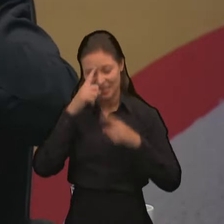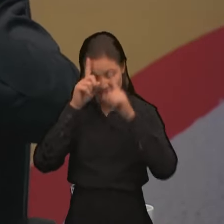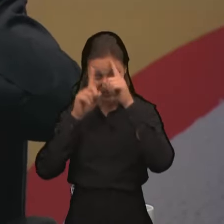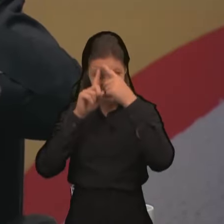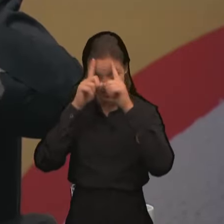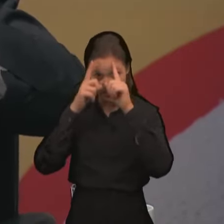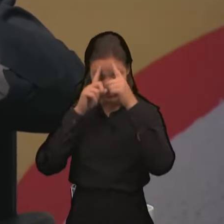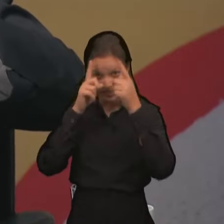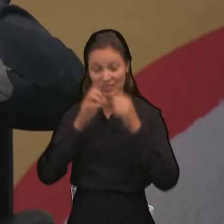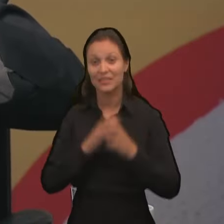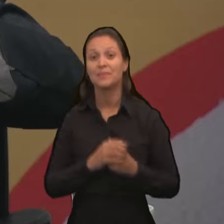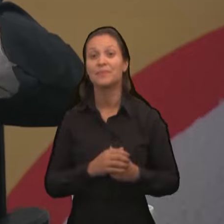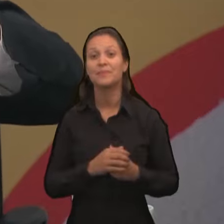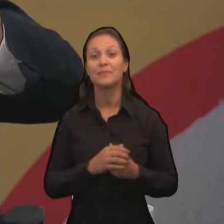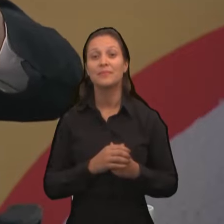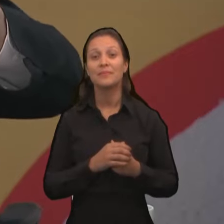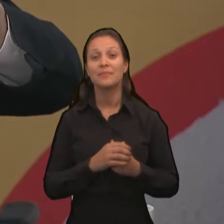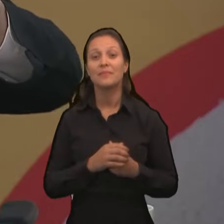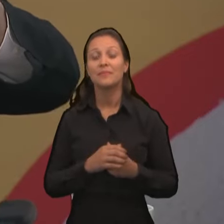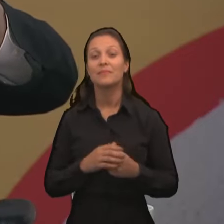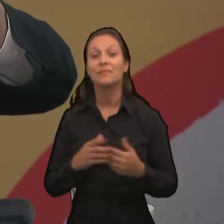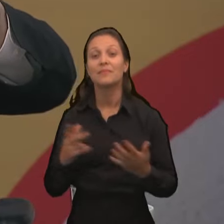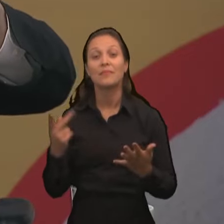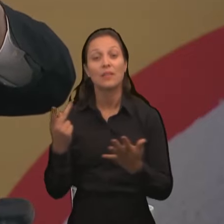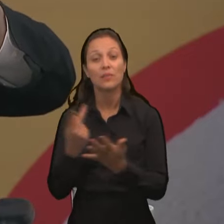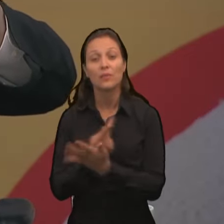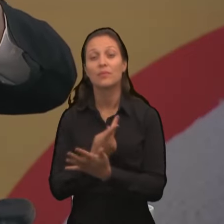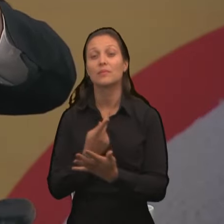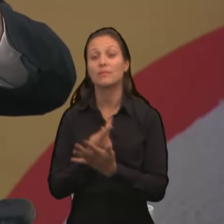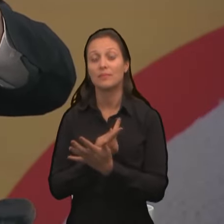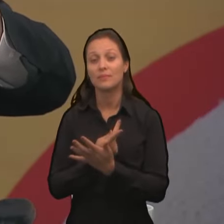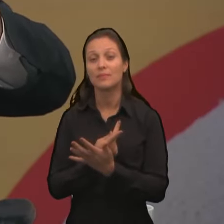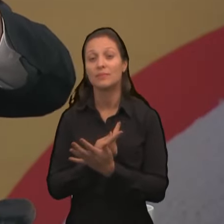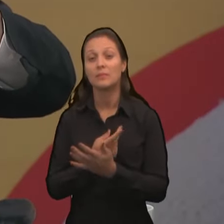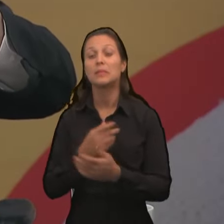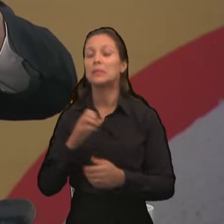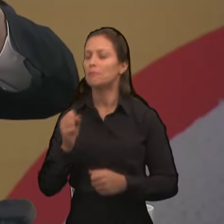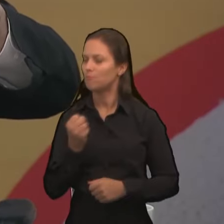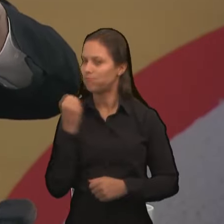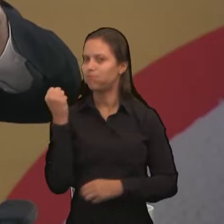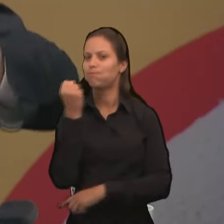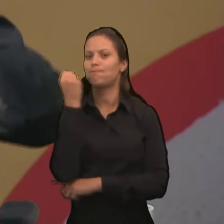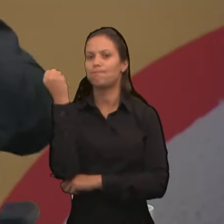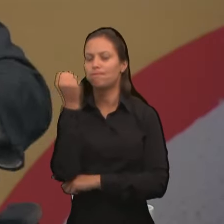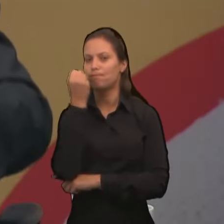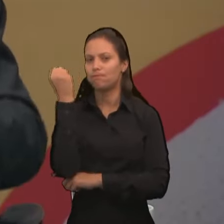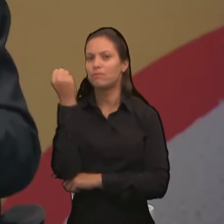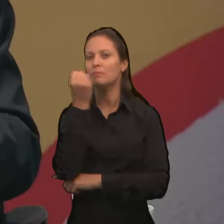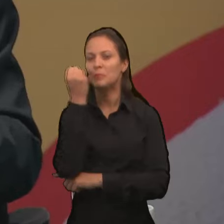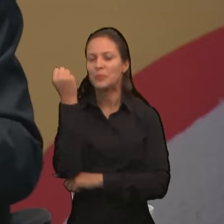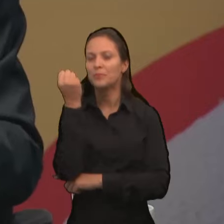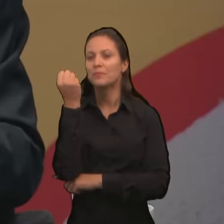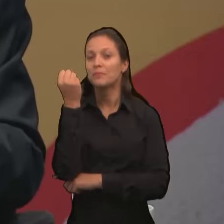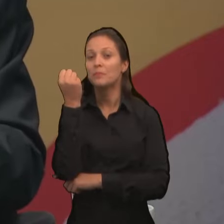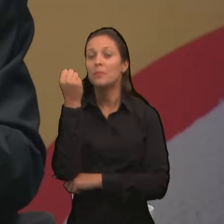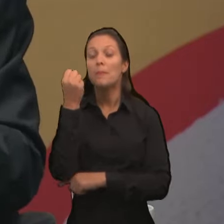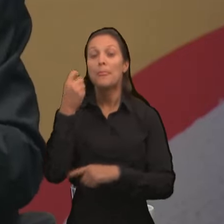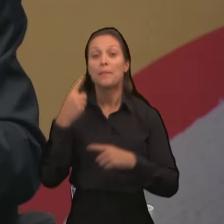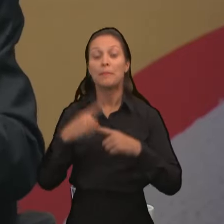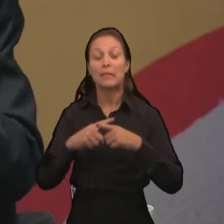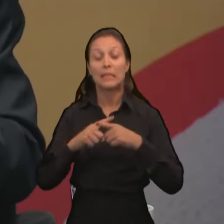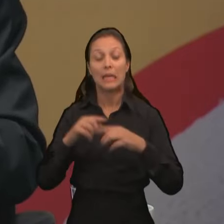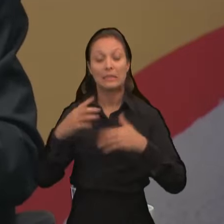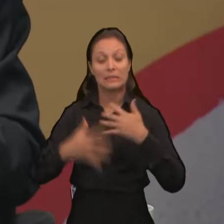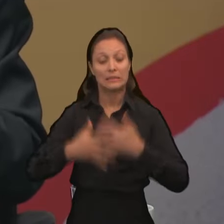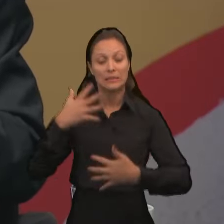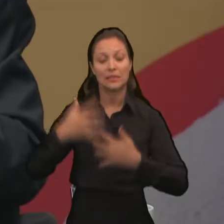sea posible detectar que esto está sucediendo. Esto es muy grave y compromete la